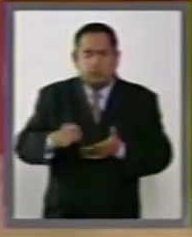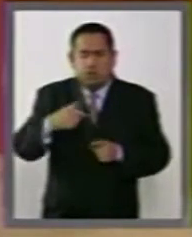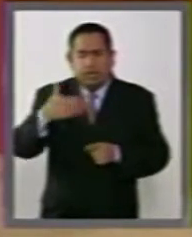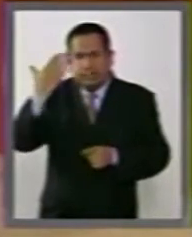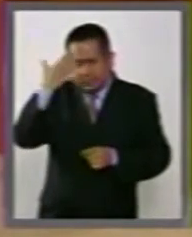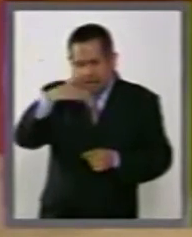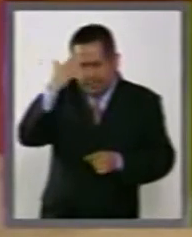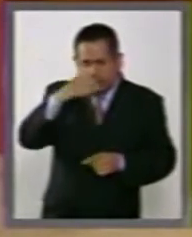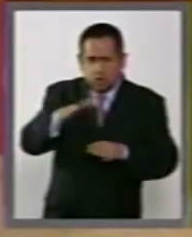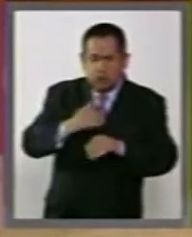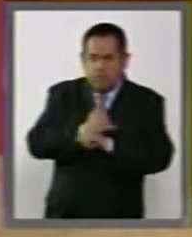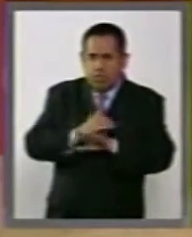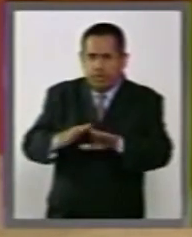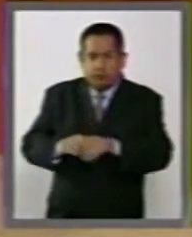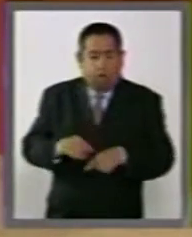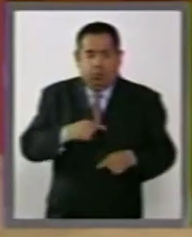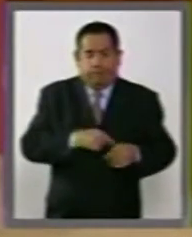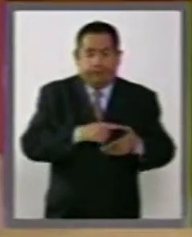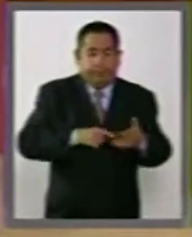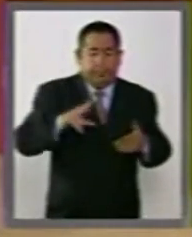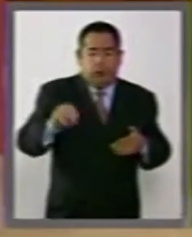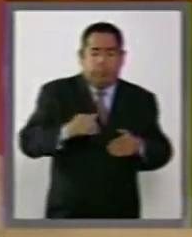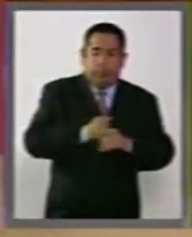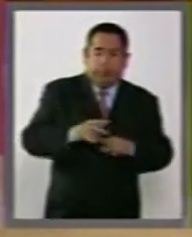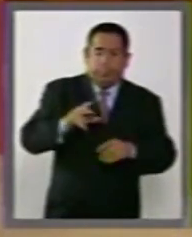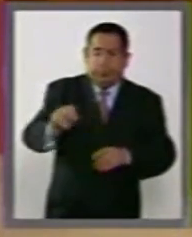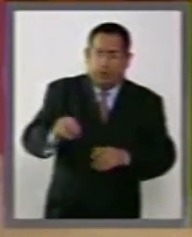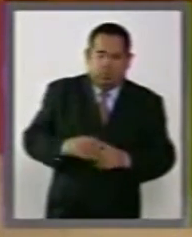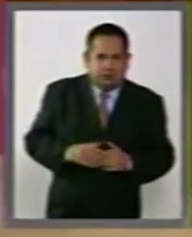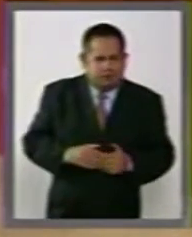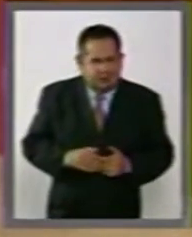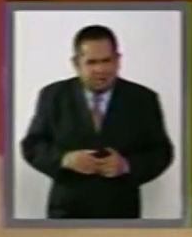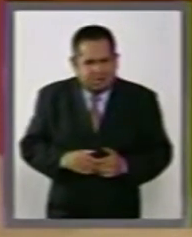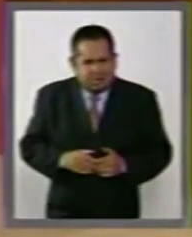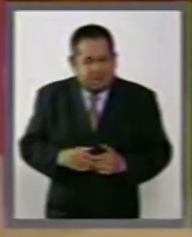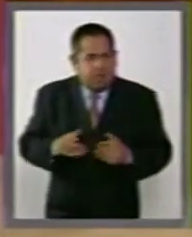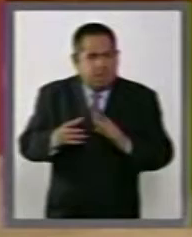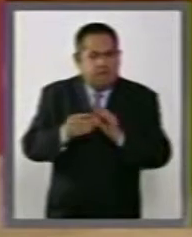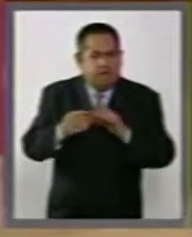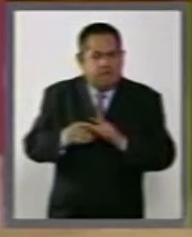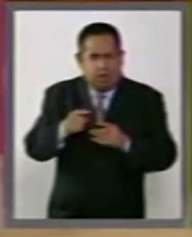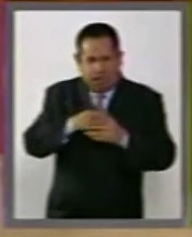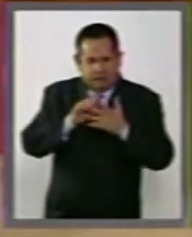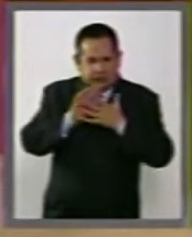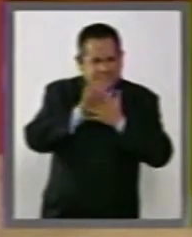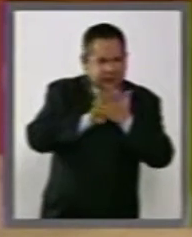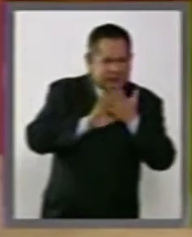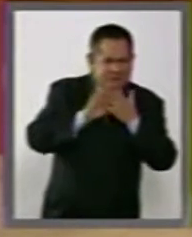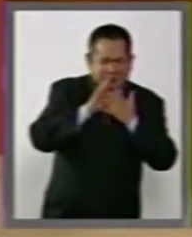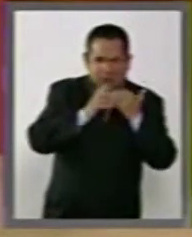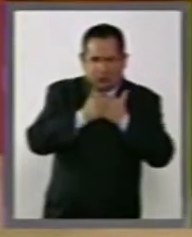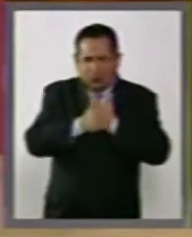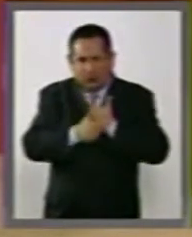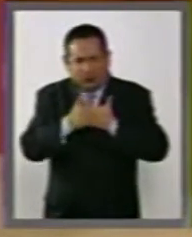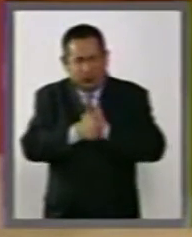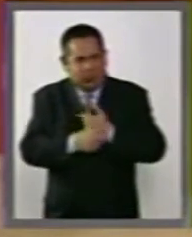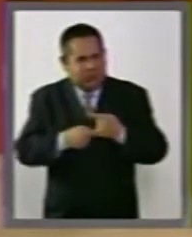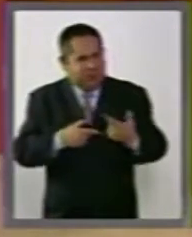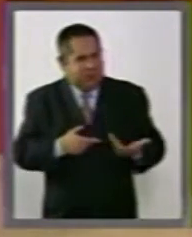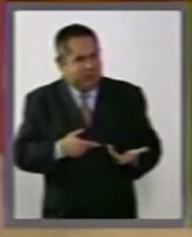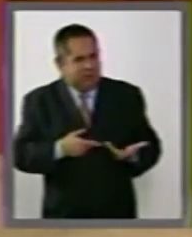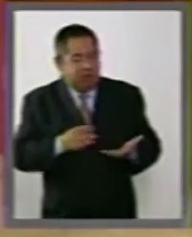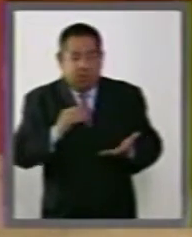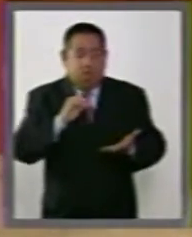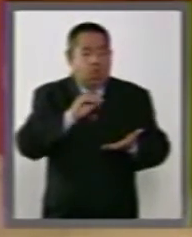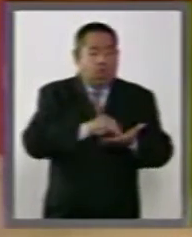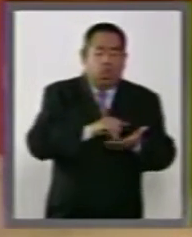saber, su derecho a conocer. Se genera la opacidad al